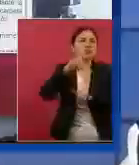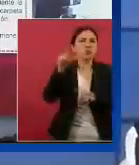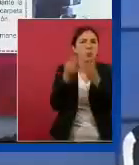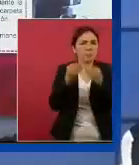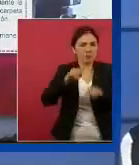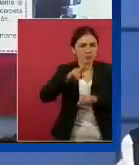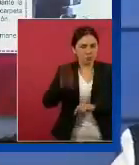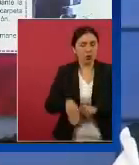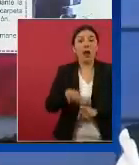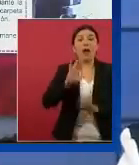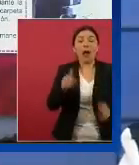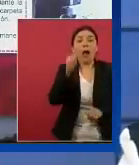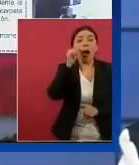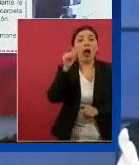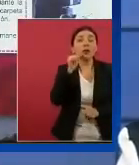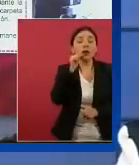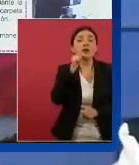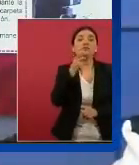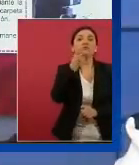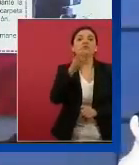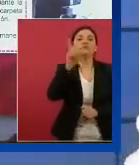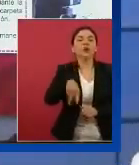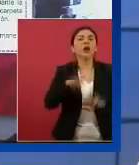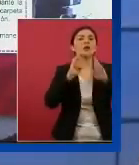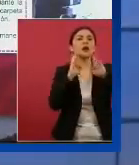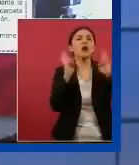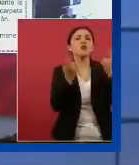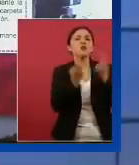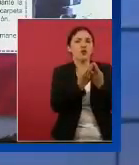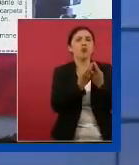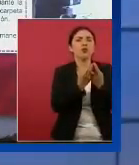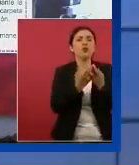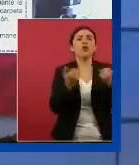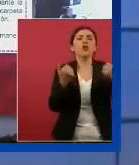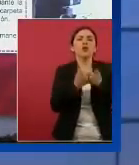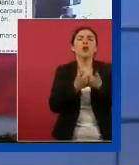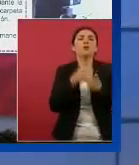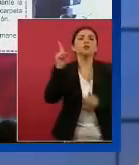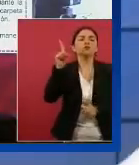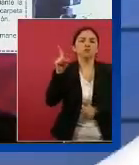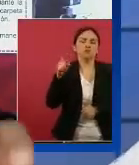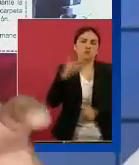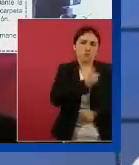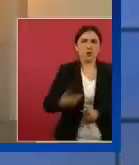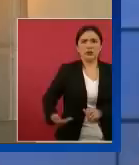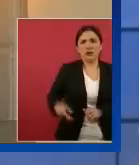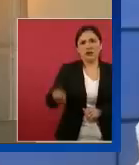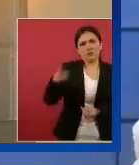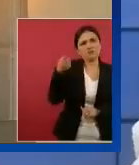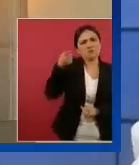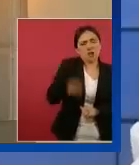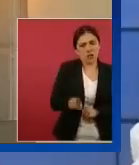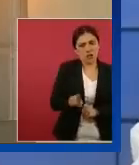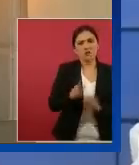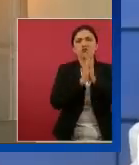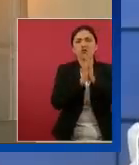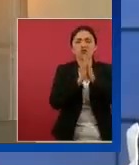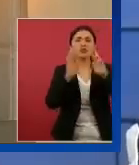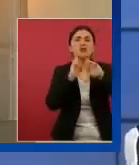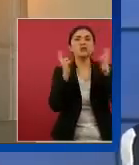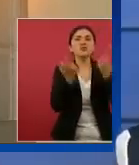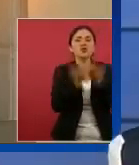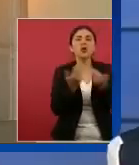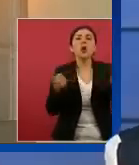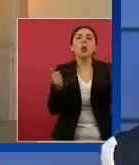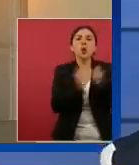esta decisión final se llegó después del diálogo con el papá de Devani.